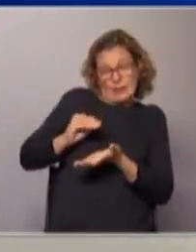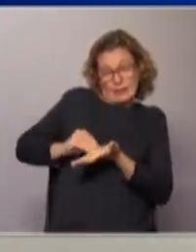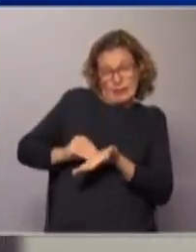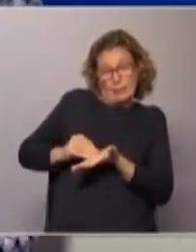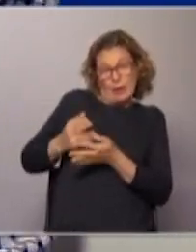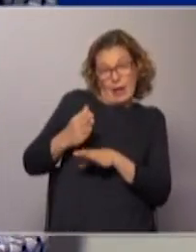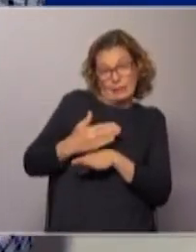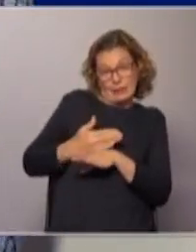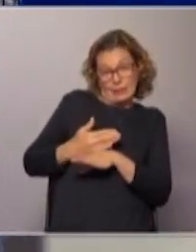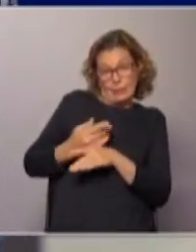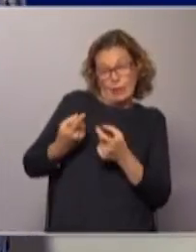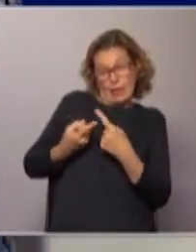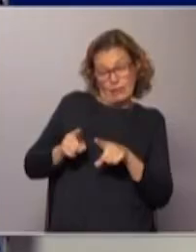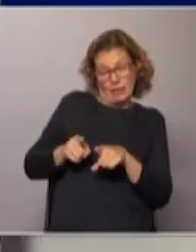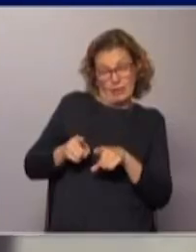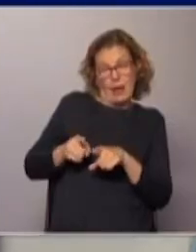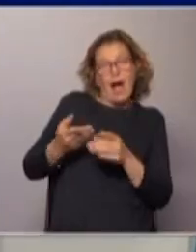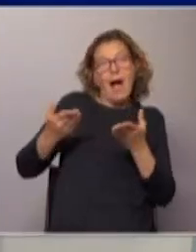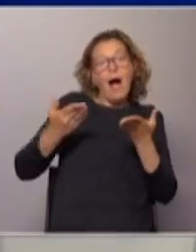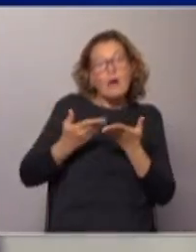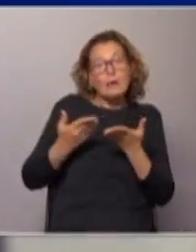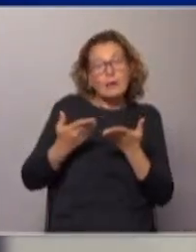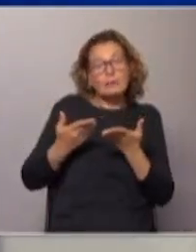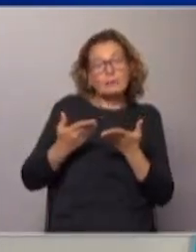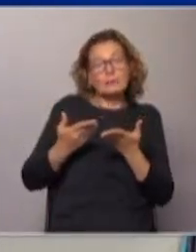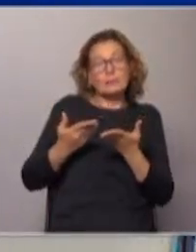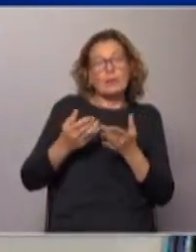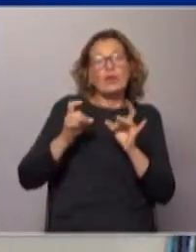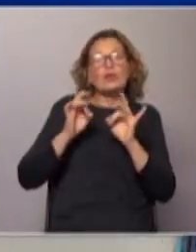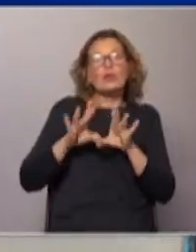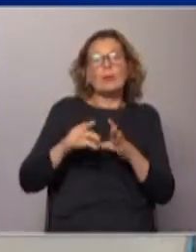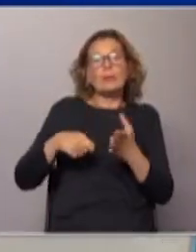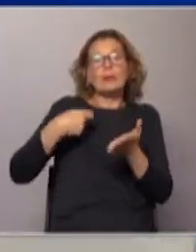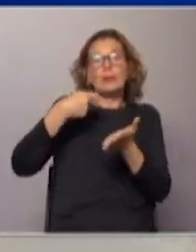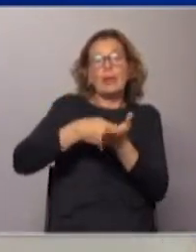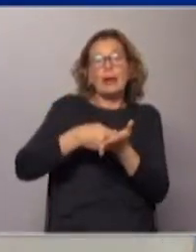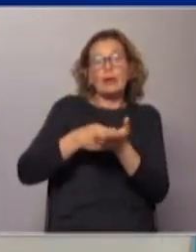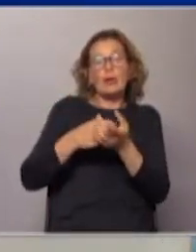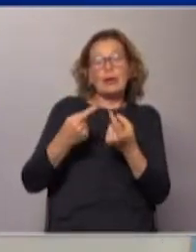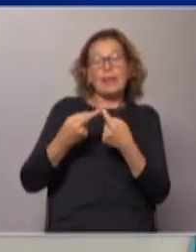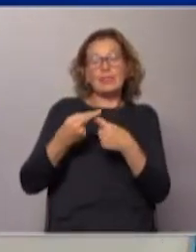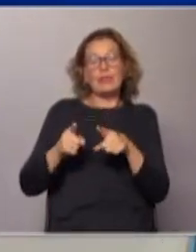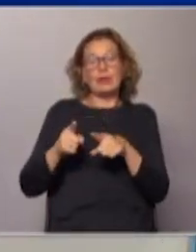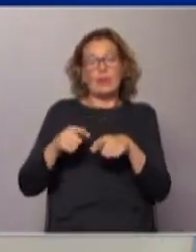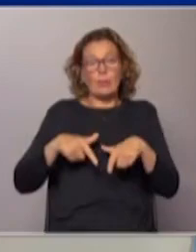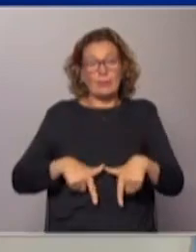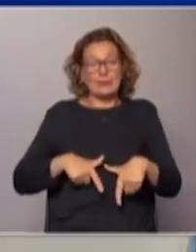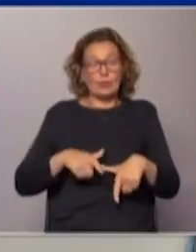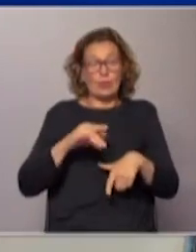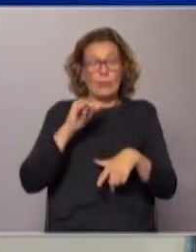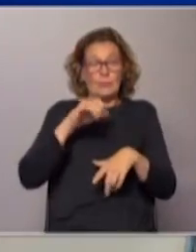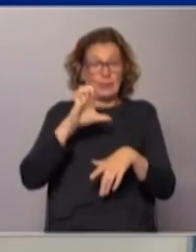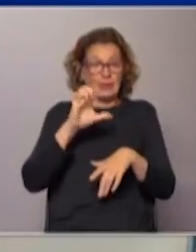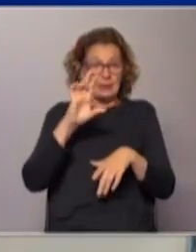inflación prevista y otra parte por la diferencia ahora sólo se va a dar el correctivo y como el ministro mieres lo dijo en